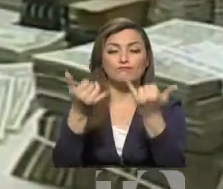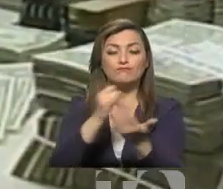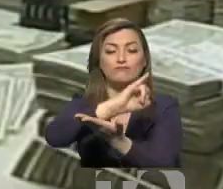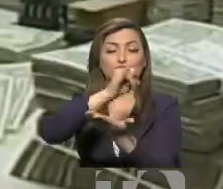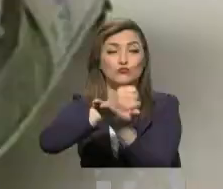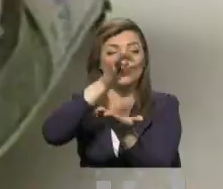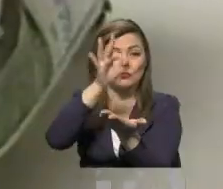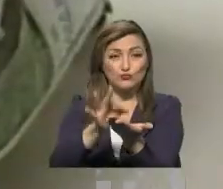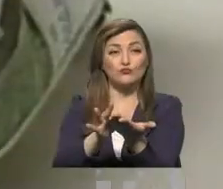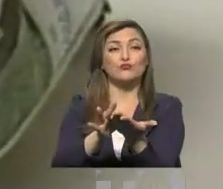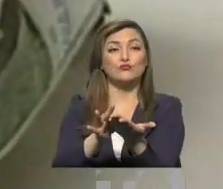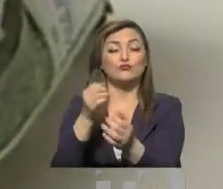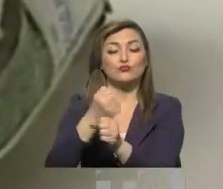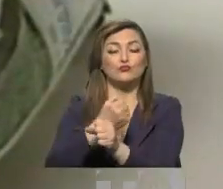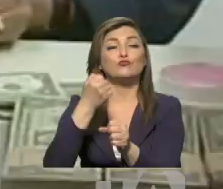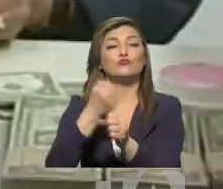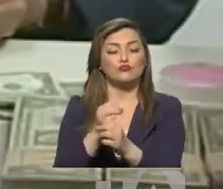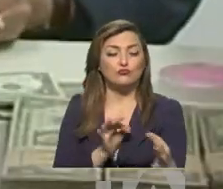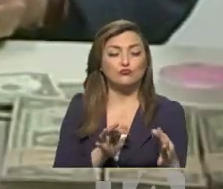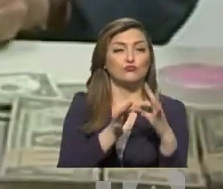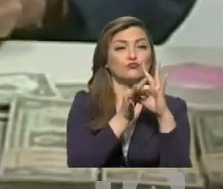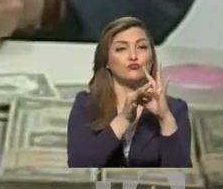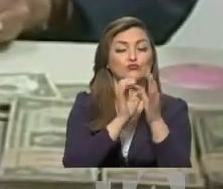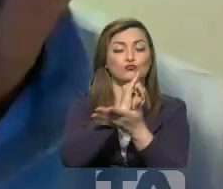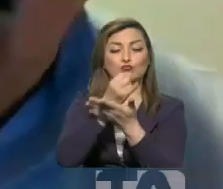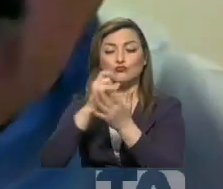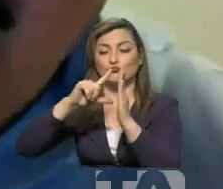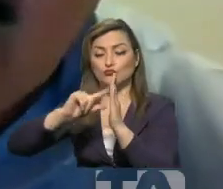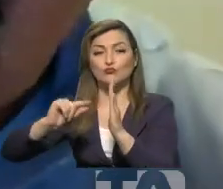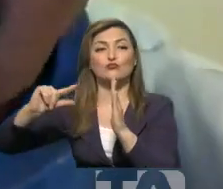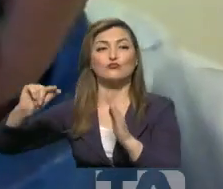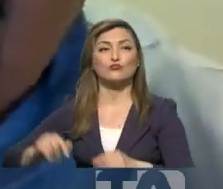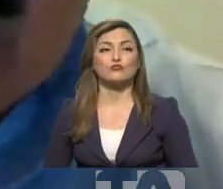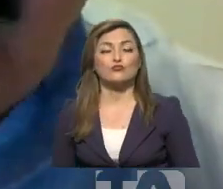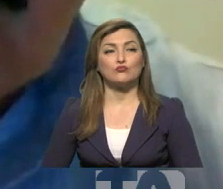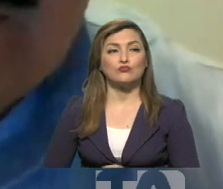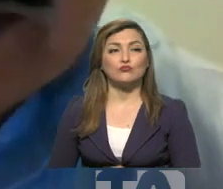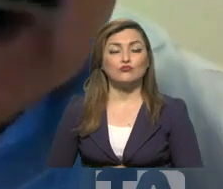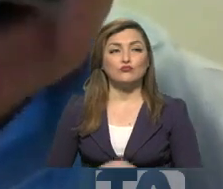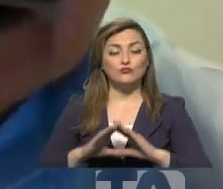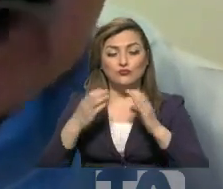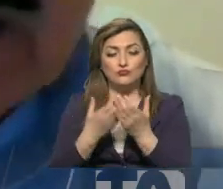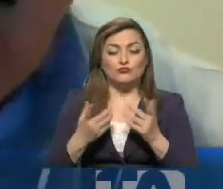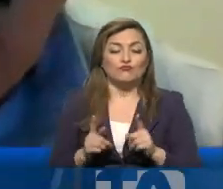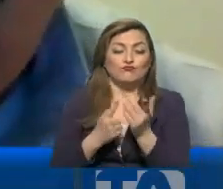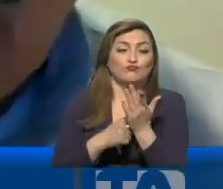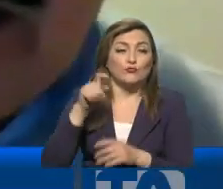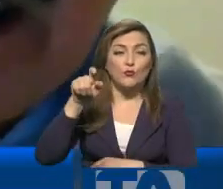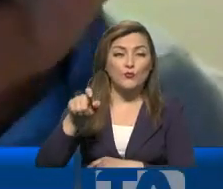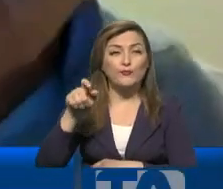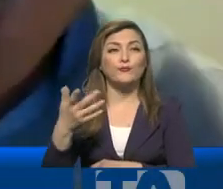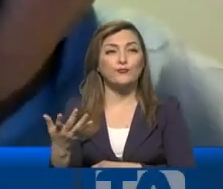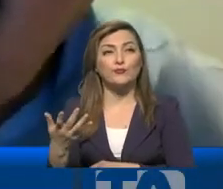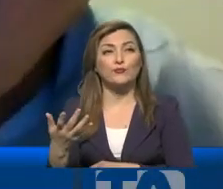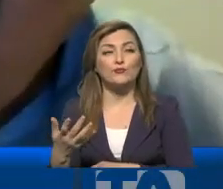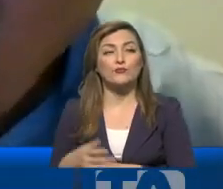Junta Monetaria, que trabajará de la mano con la Junta Financiera. En la comisión se debatió sobre si es necesario